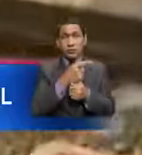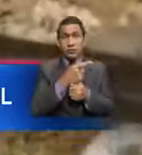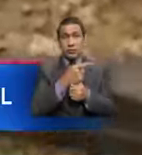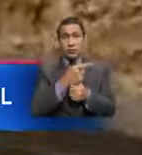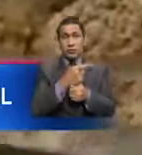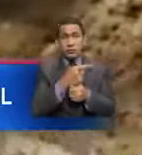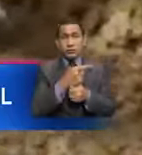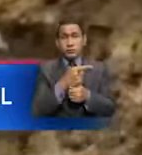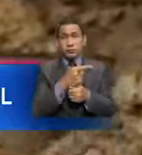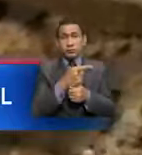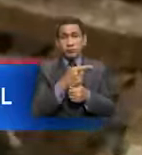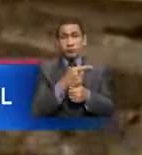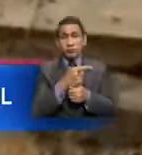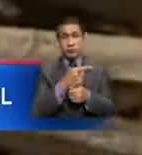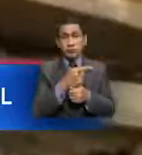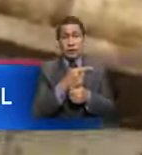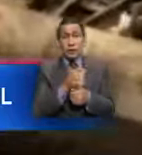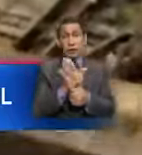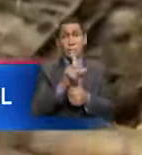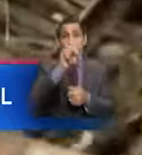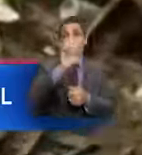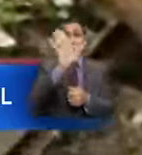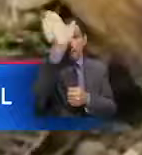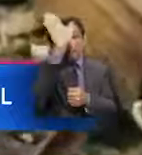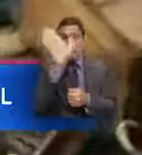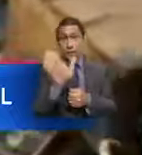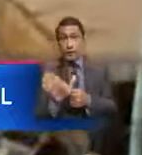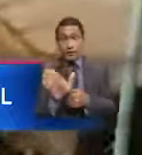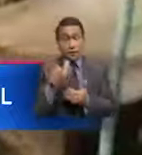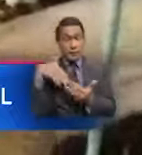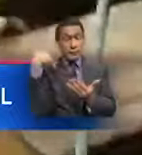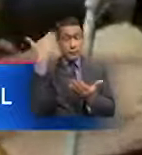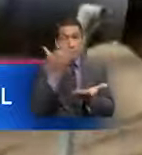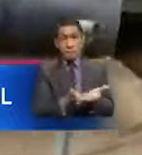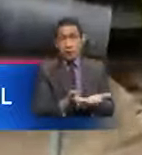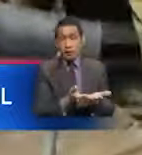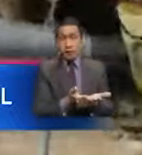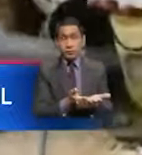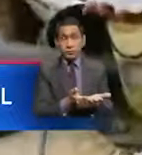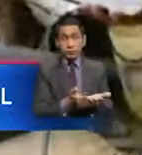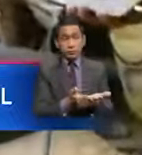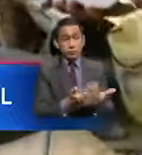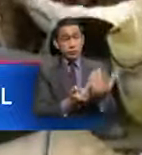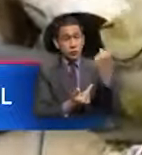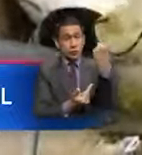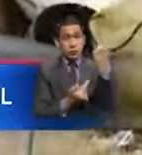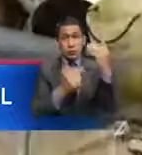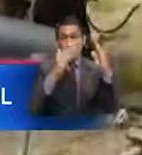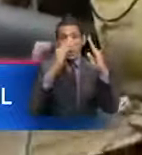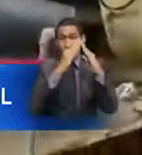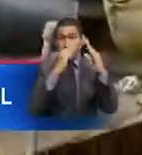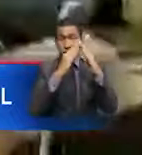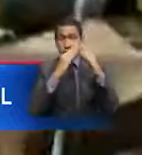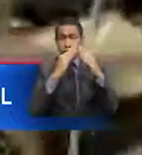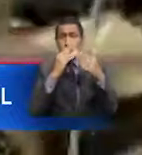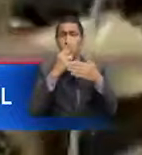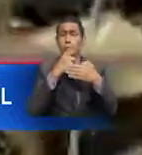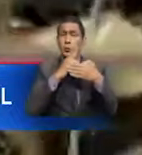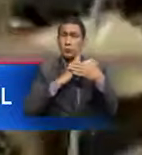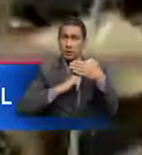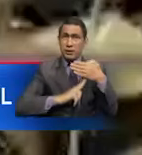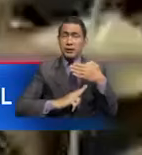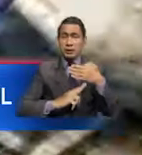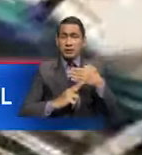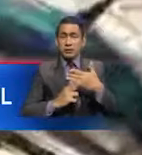a una pared de caña o una división de caña de una casa de una persona muy especial, a la